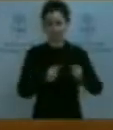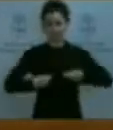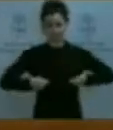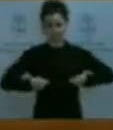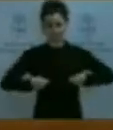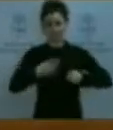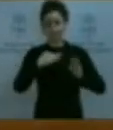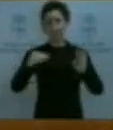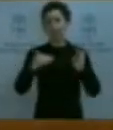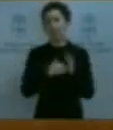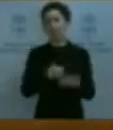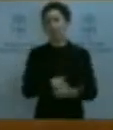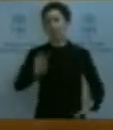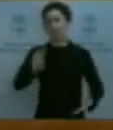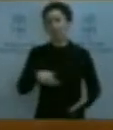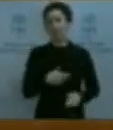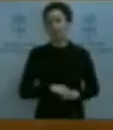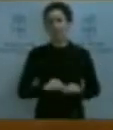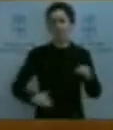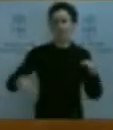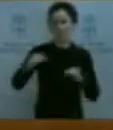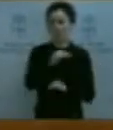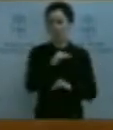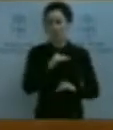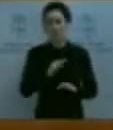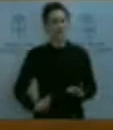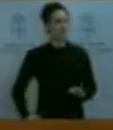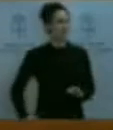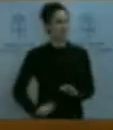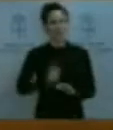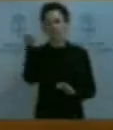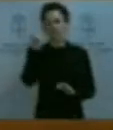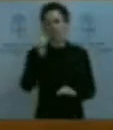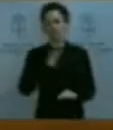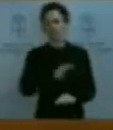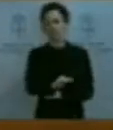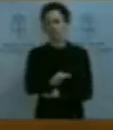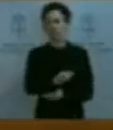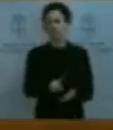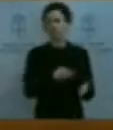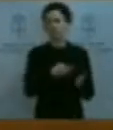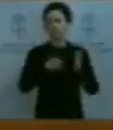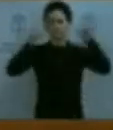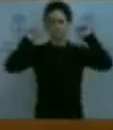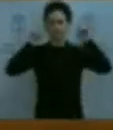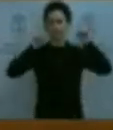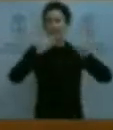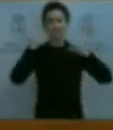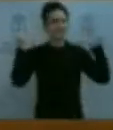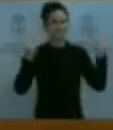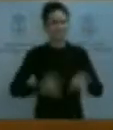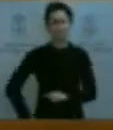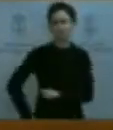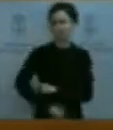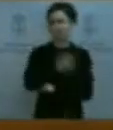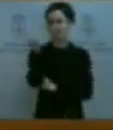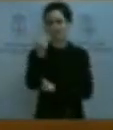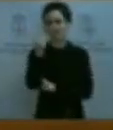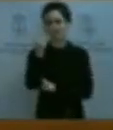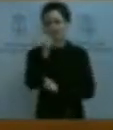su récord histórico en financiación del sistema educativo. Récord histórico, superior al que hasta entonces ostenta el año